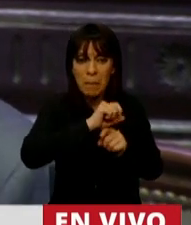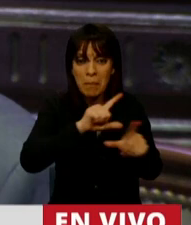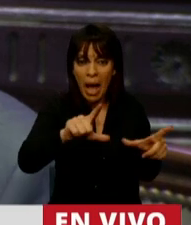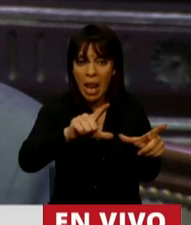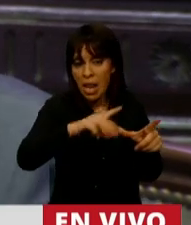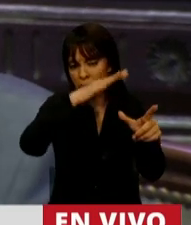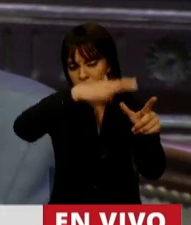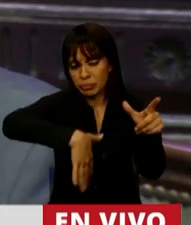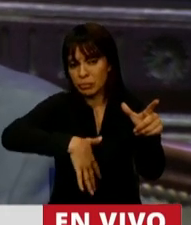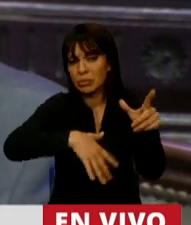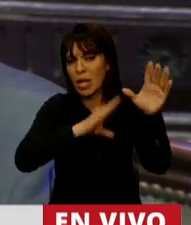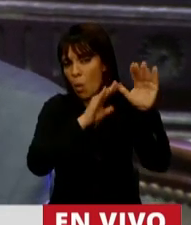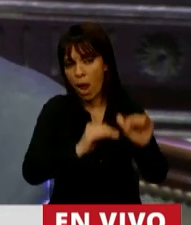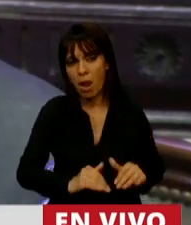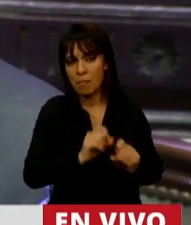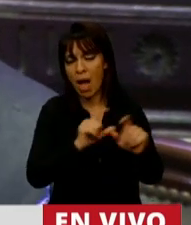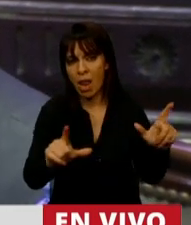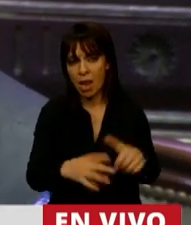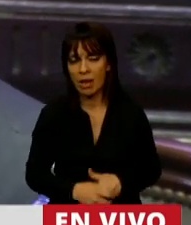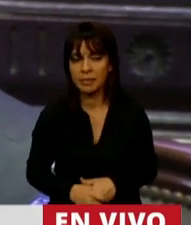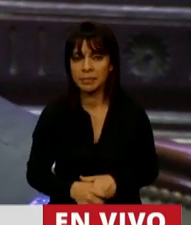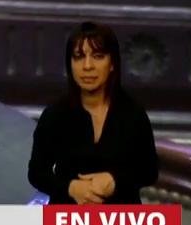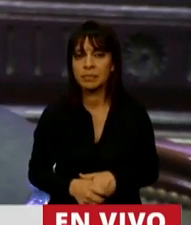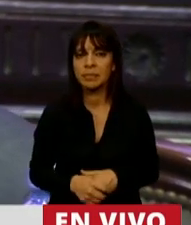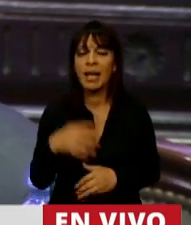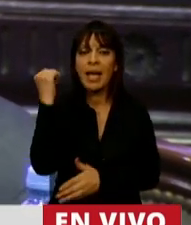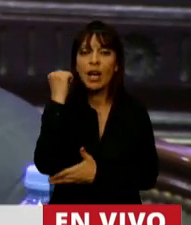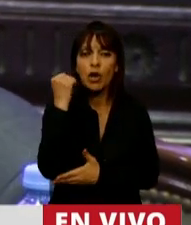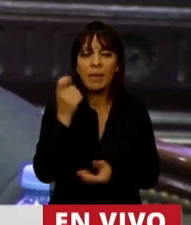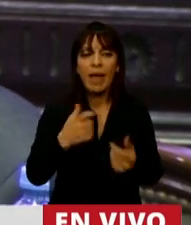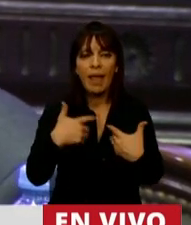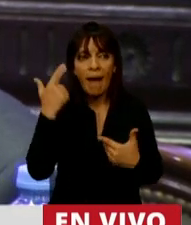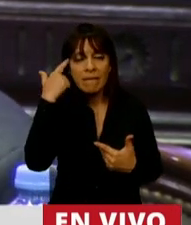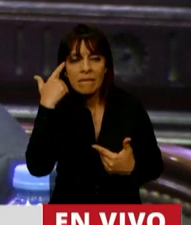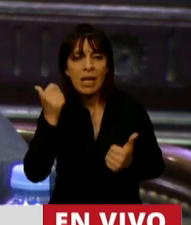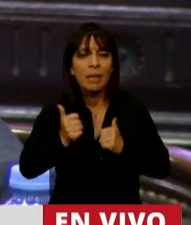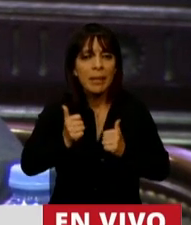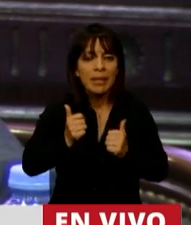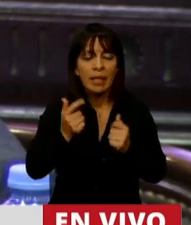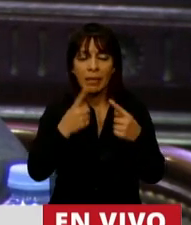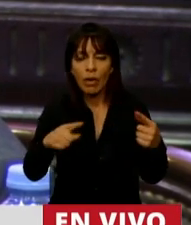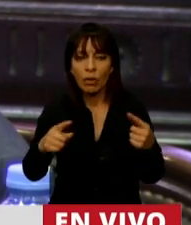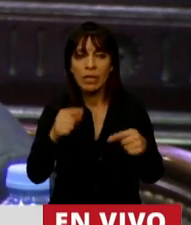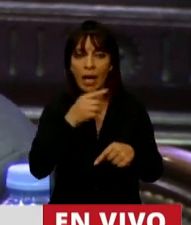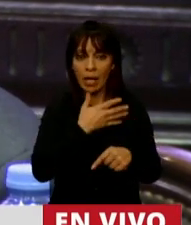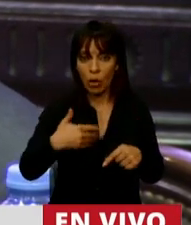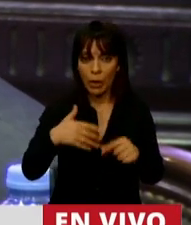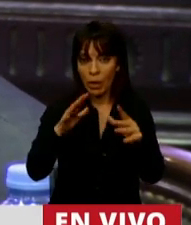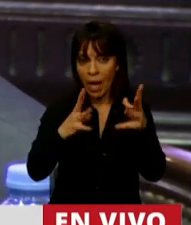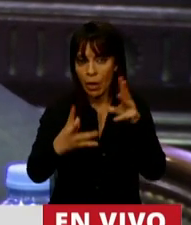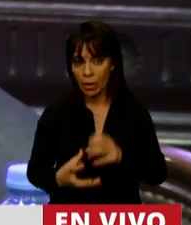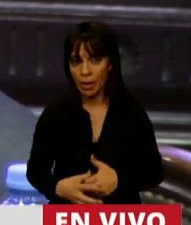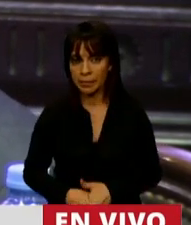está mal. La economía es, ante todo, expectativas y eso es lo que este gobierno está destruyendo.